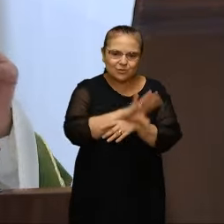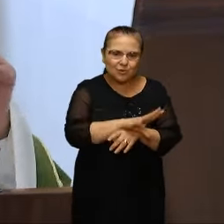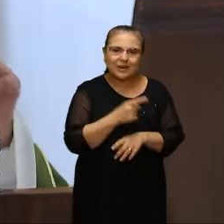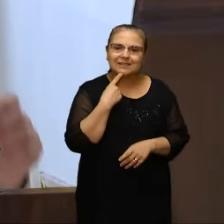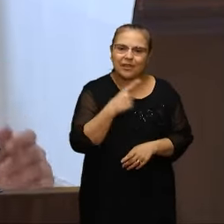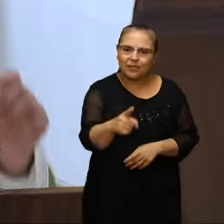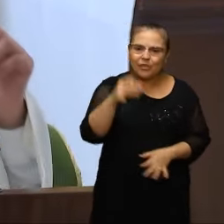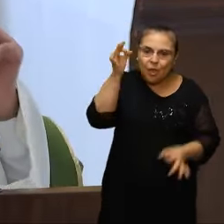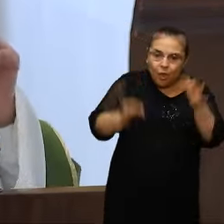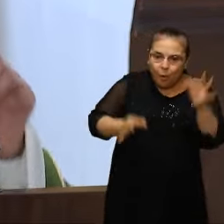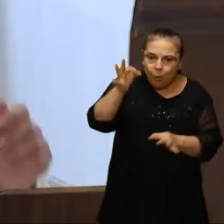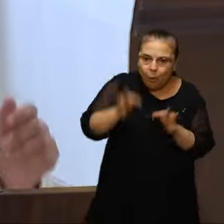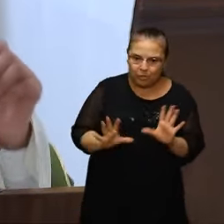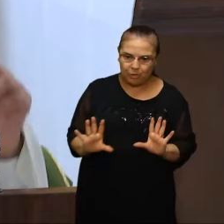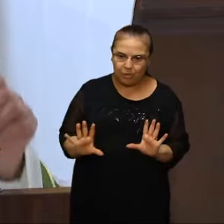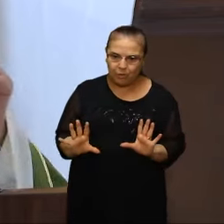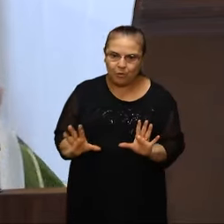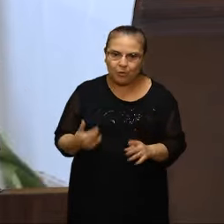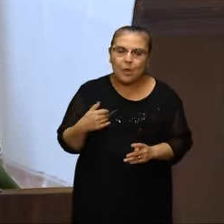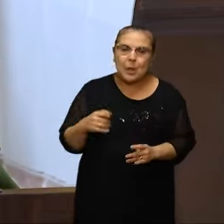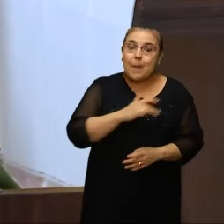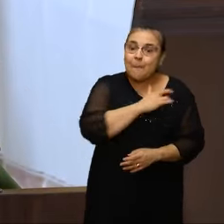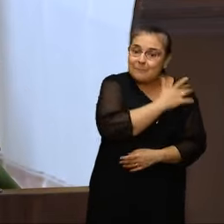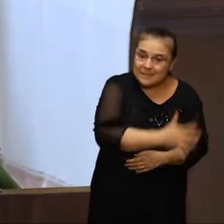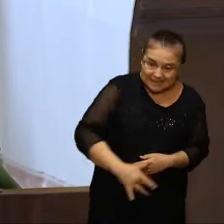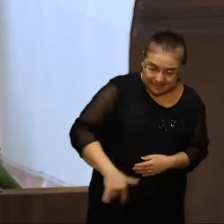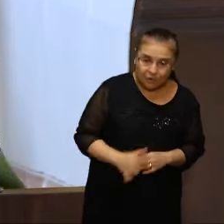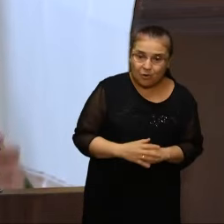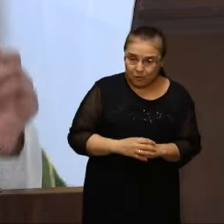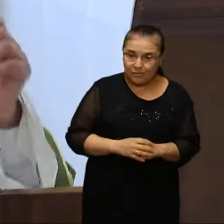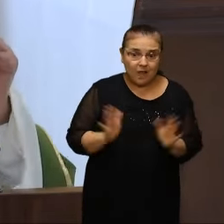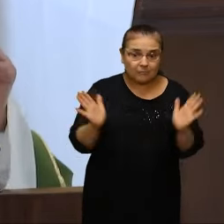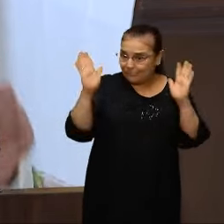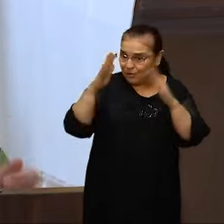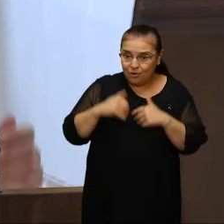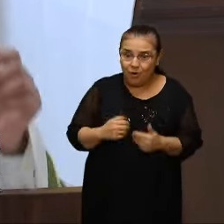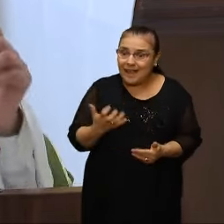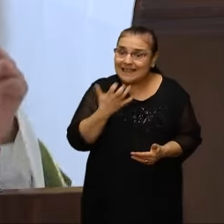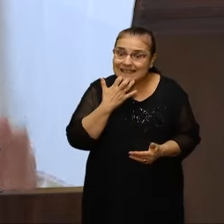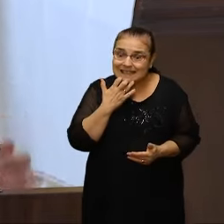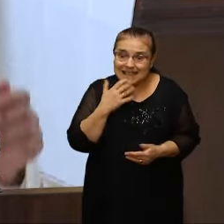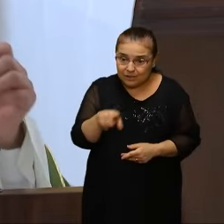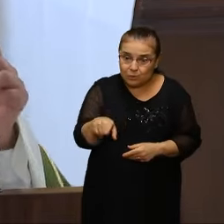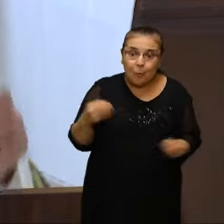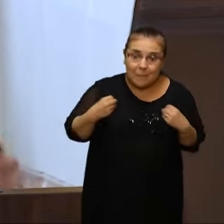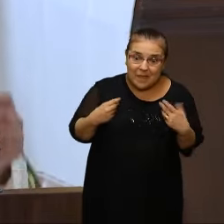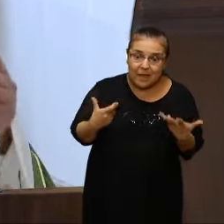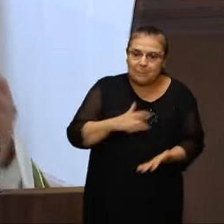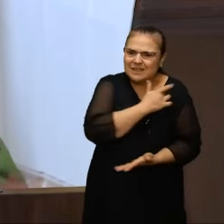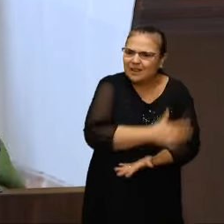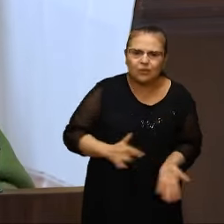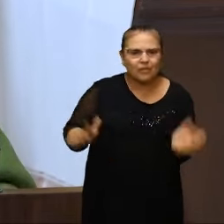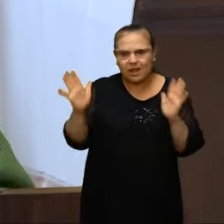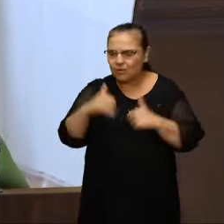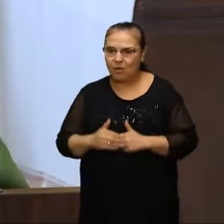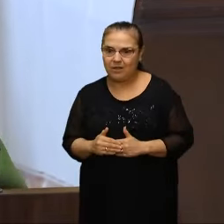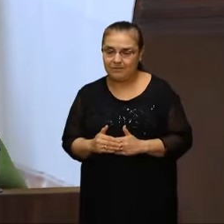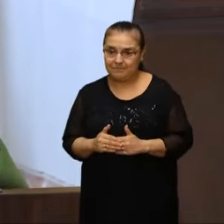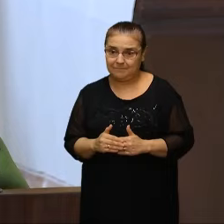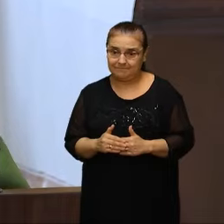será sin misericordia para el que no vivió la misericordia. Porque la misericordia sobrepasa los límites del